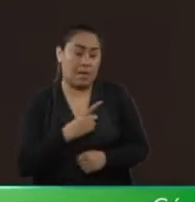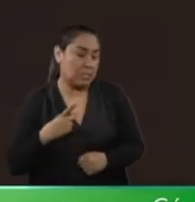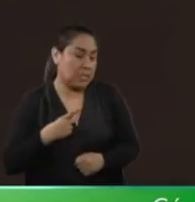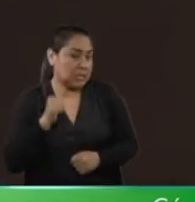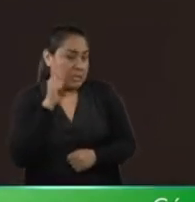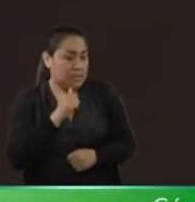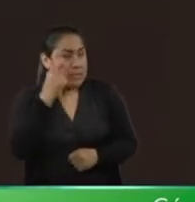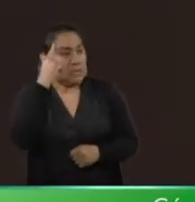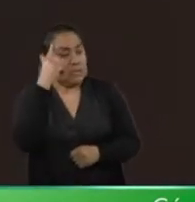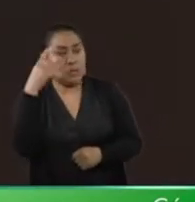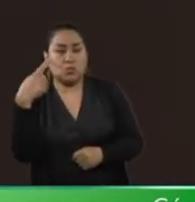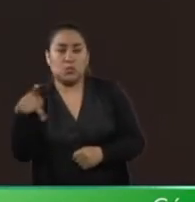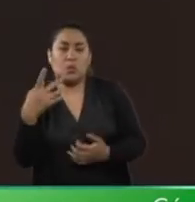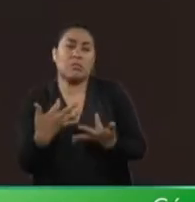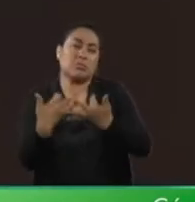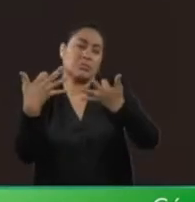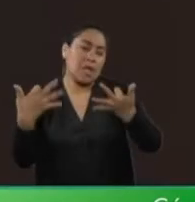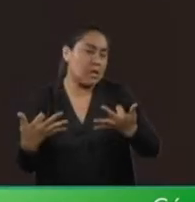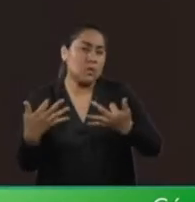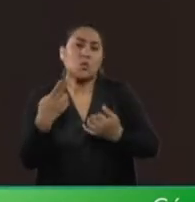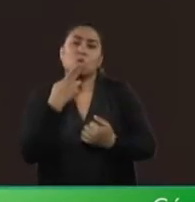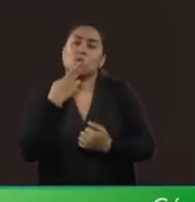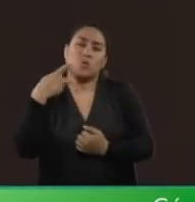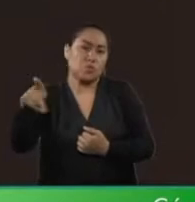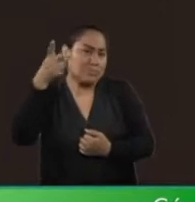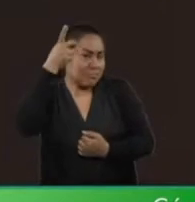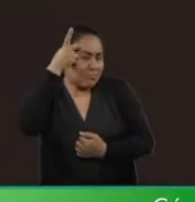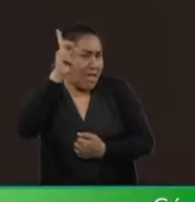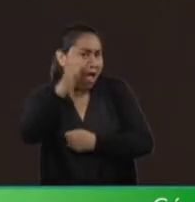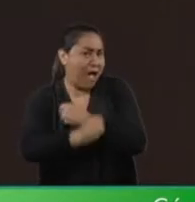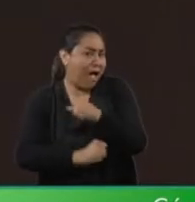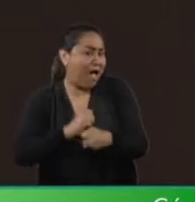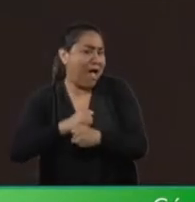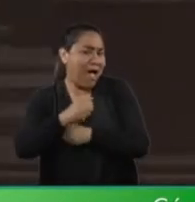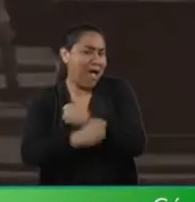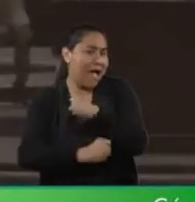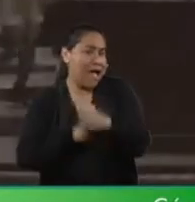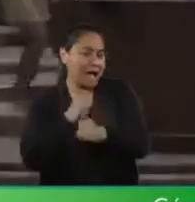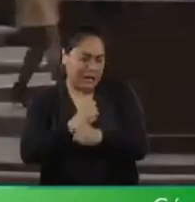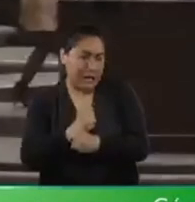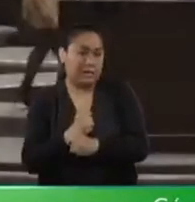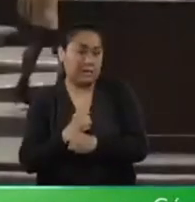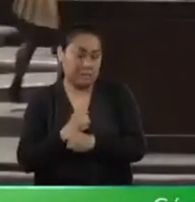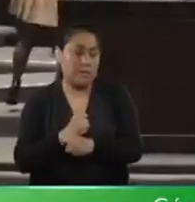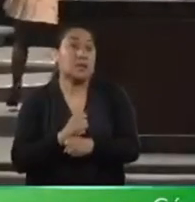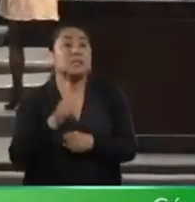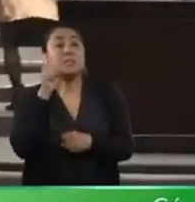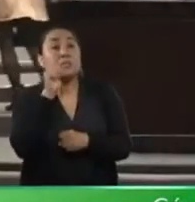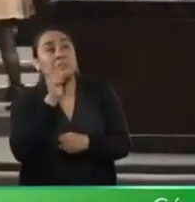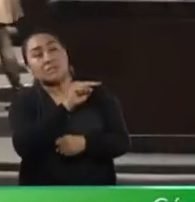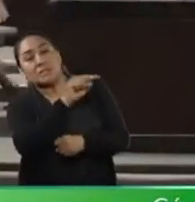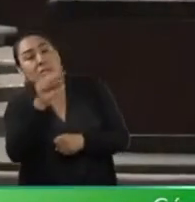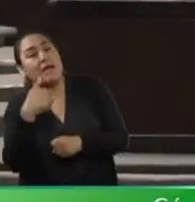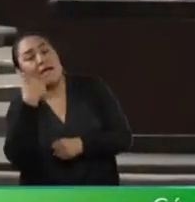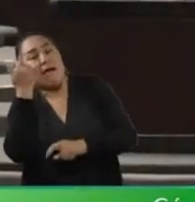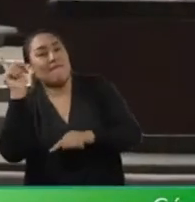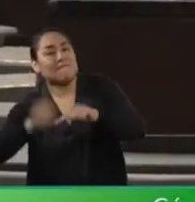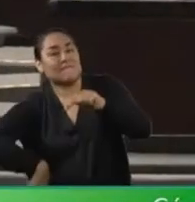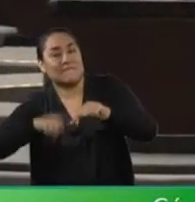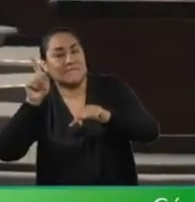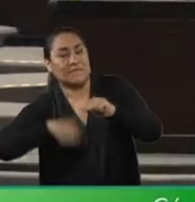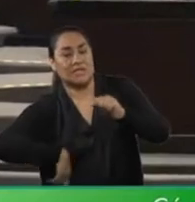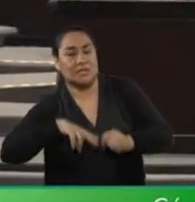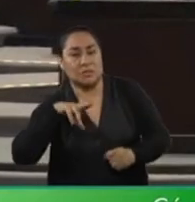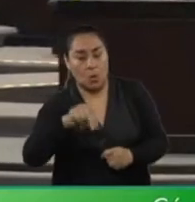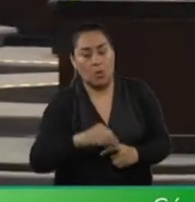a la tierra y recursos que les han pertenecido ancestralmente y que tanto se los han querido arrebatar.